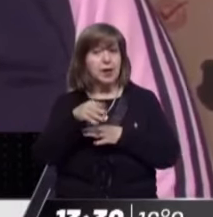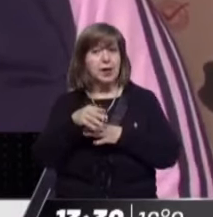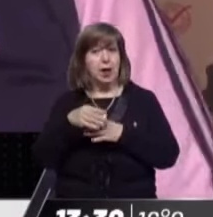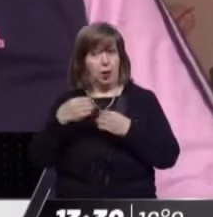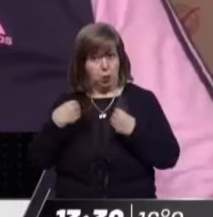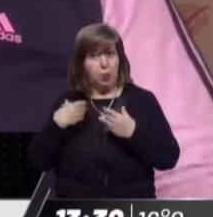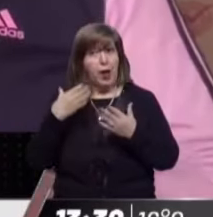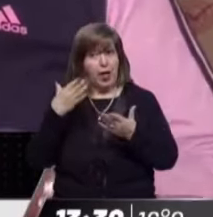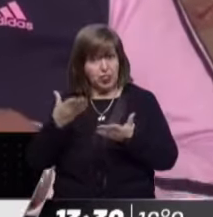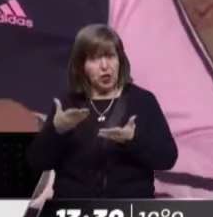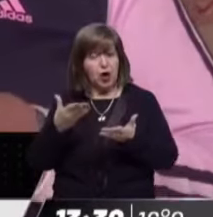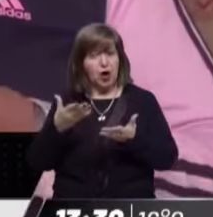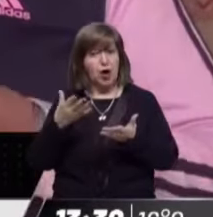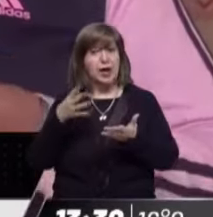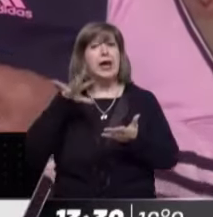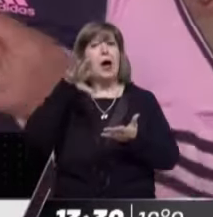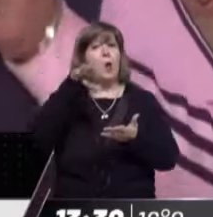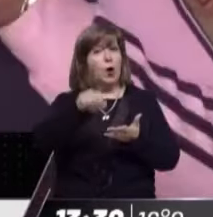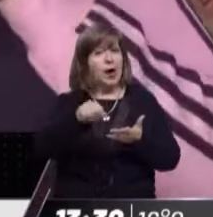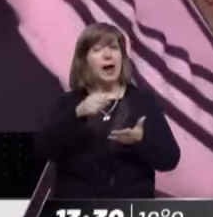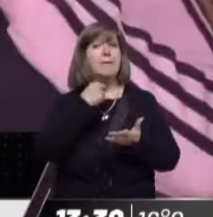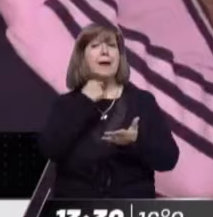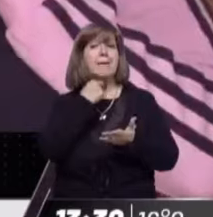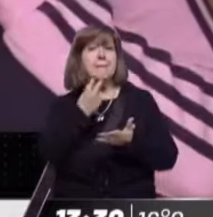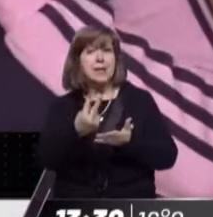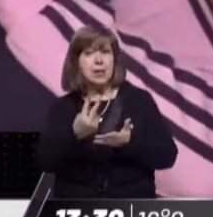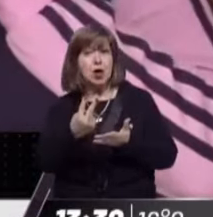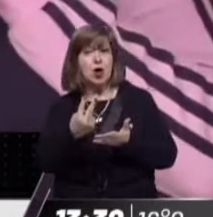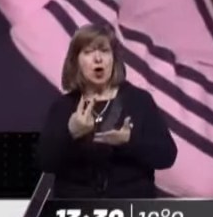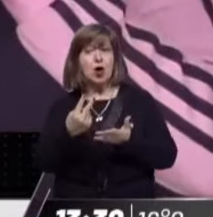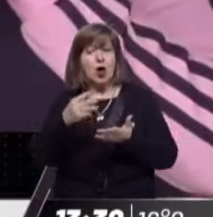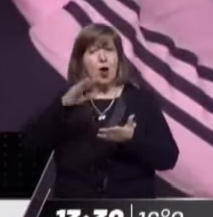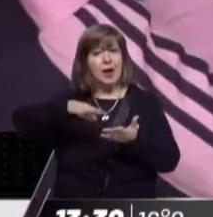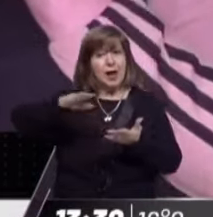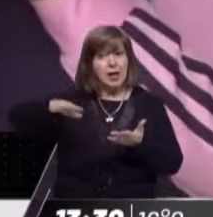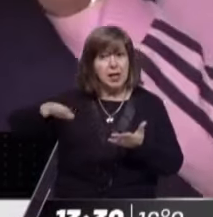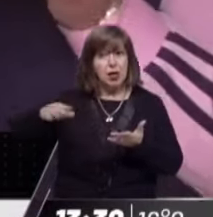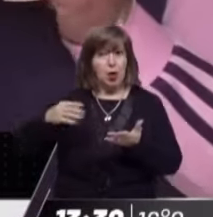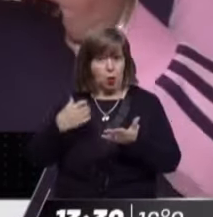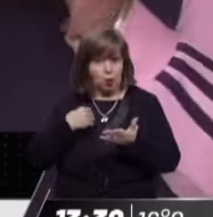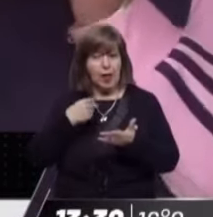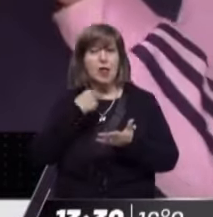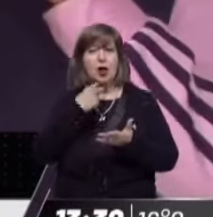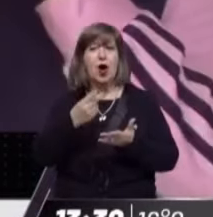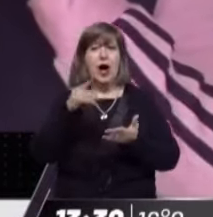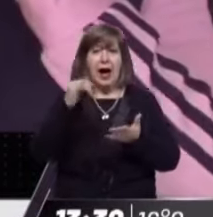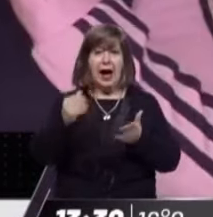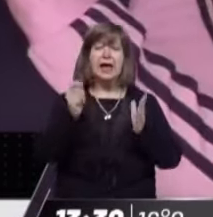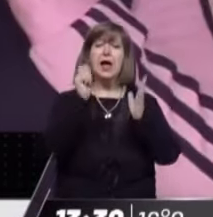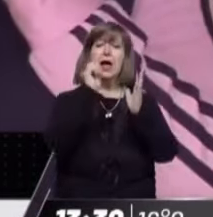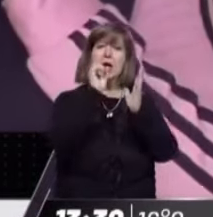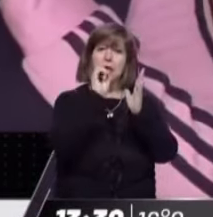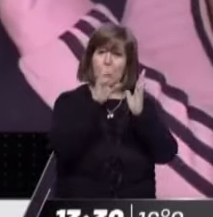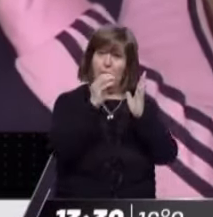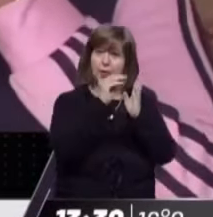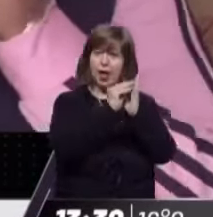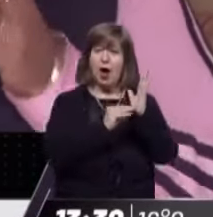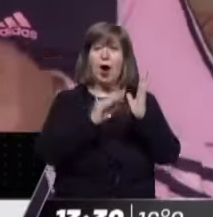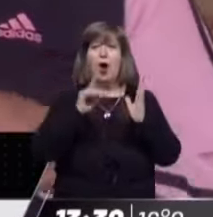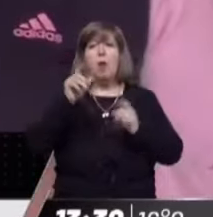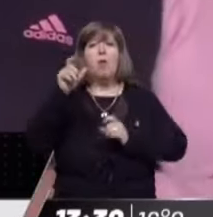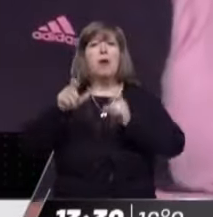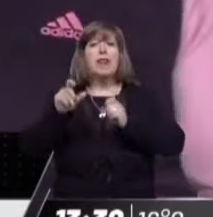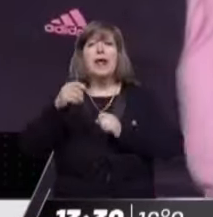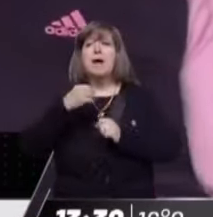dice yo me acercaría a buscar para mi hijo para mi hija para los niños hay nómina o puede ir alguna mamá que tal vez nunca fue a